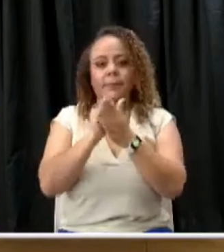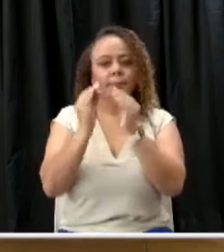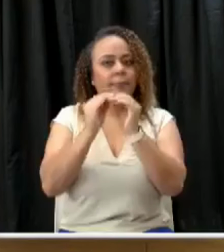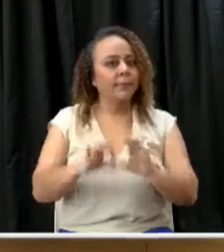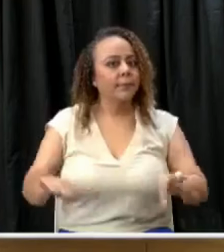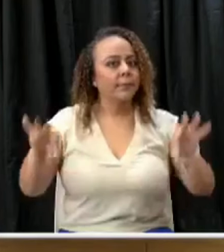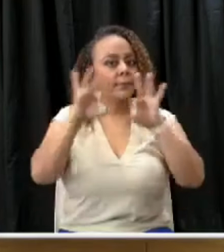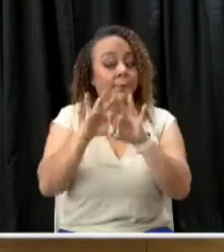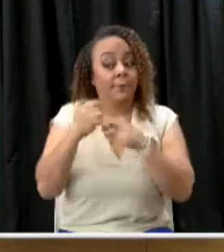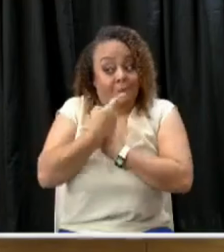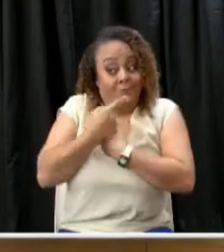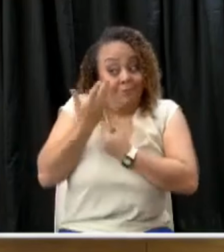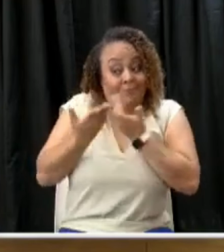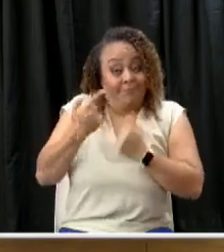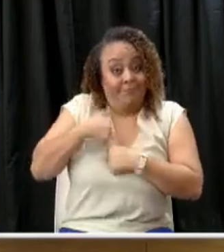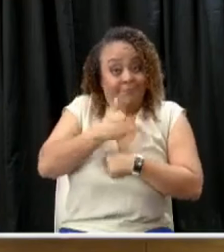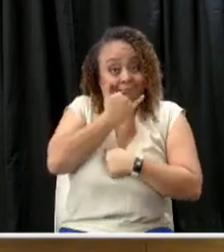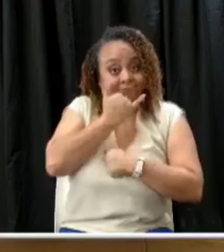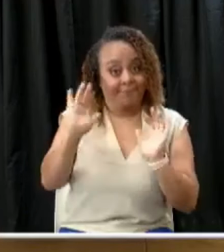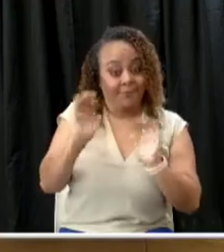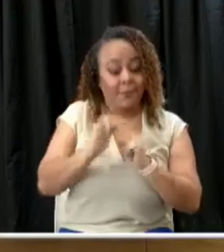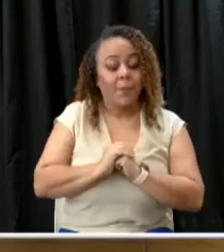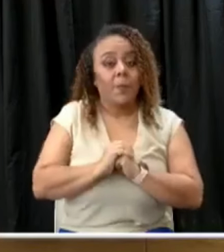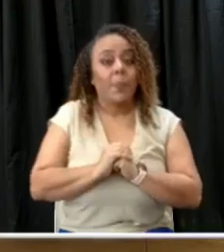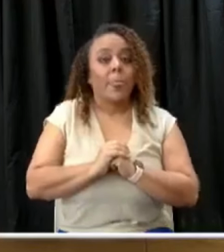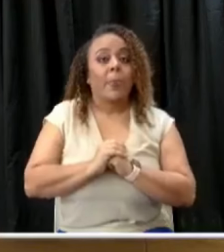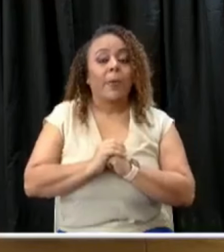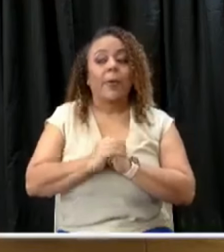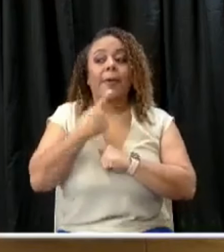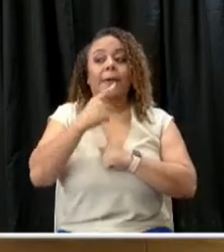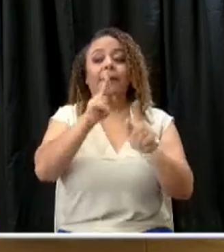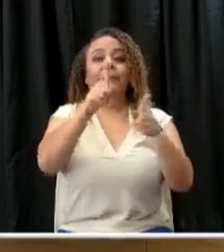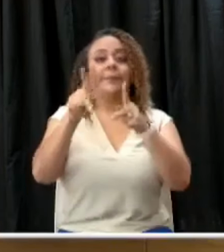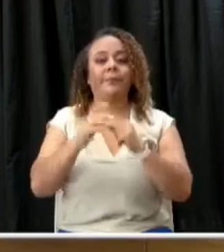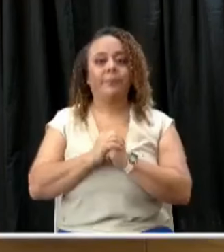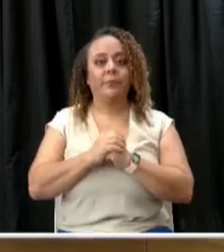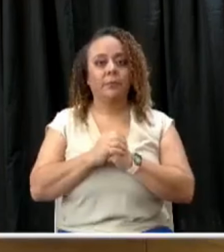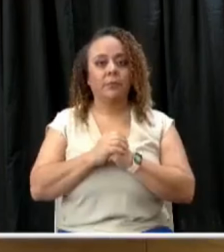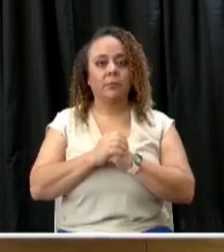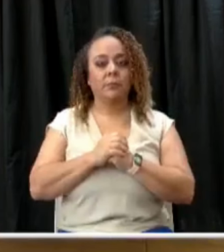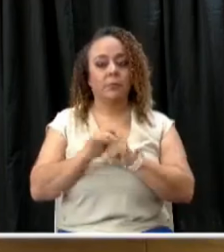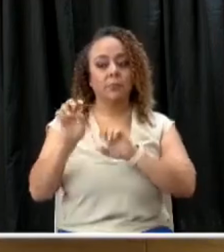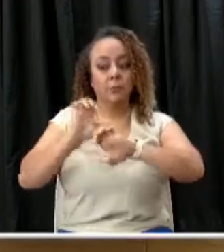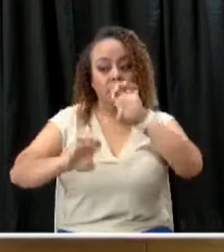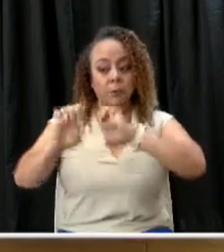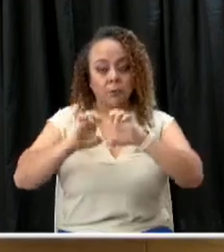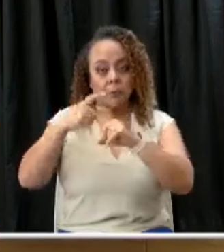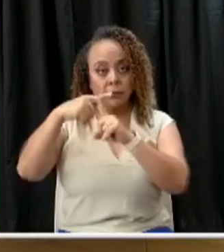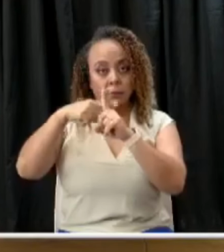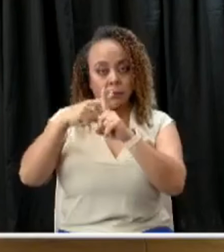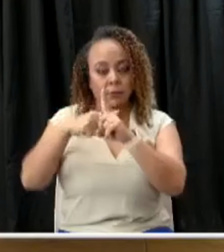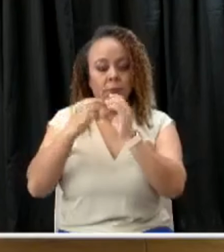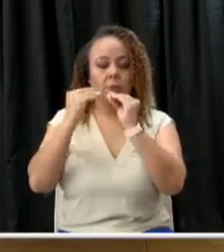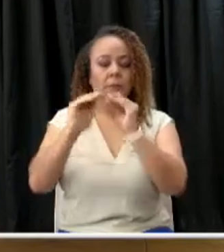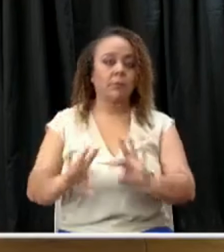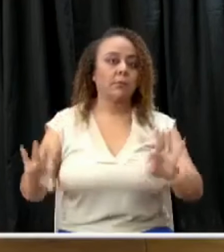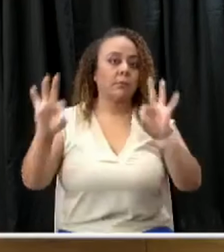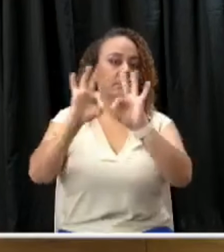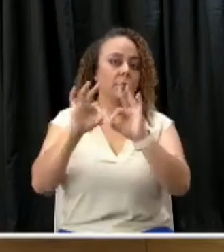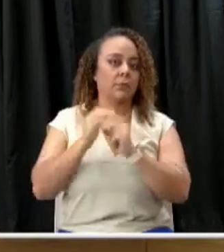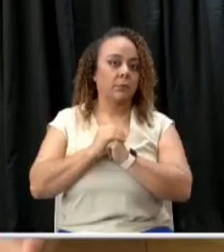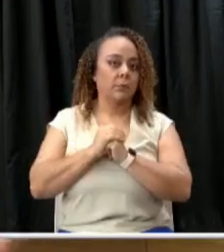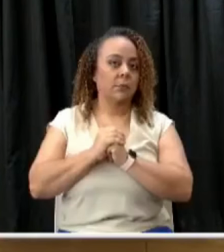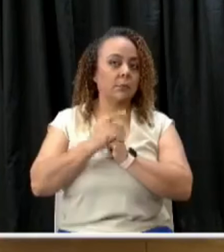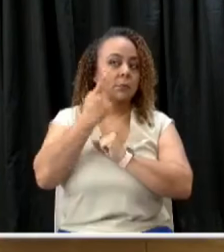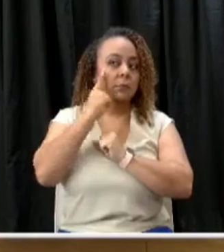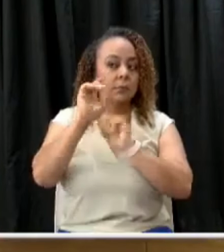importante, me corrige si estoy equivocado, es decirle a la gente que la medición de la temperatura es importante